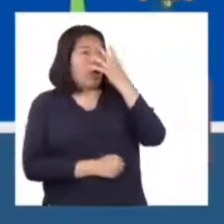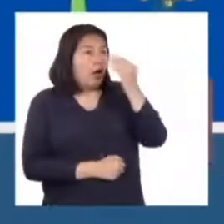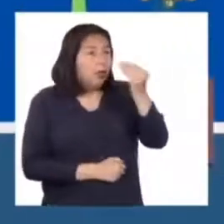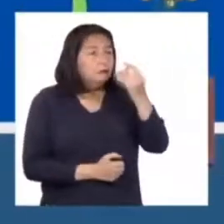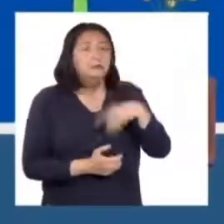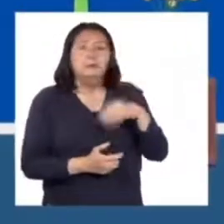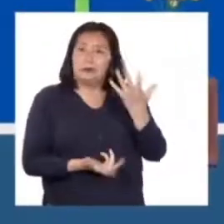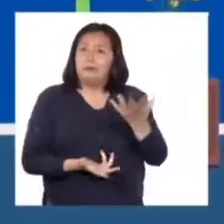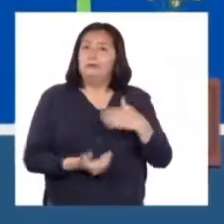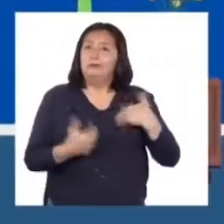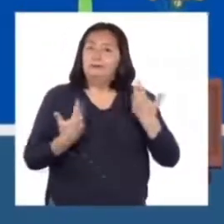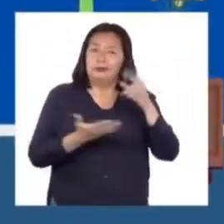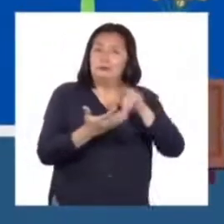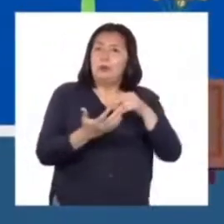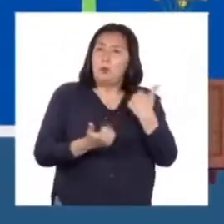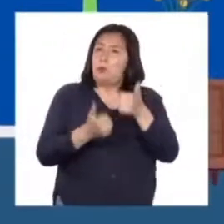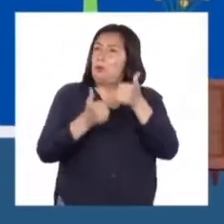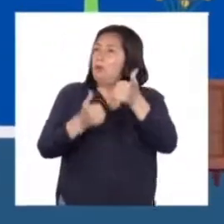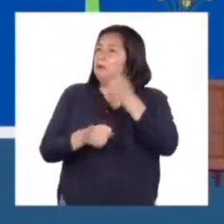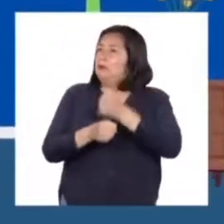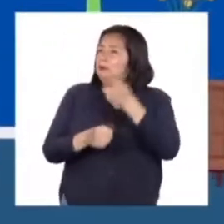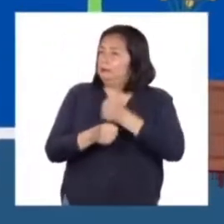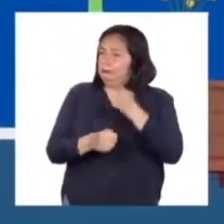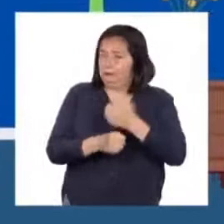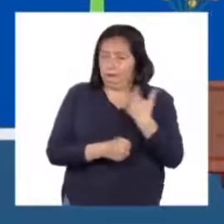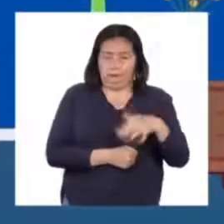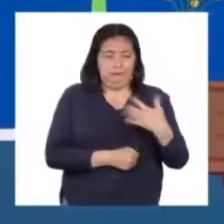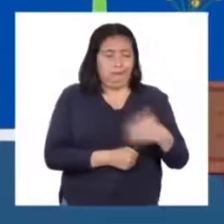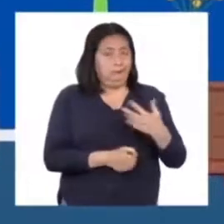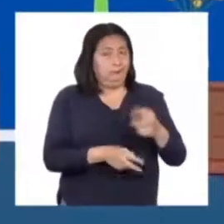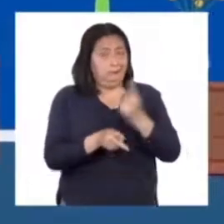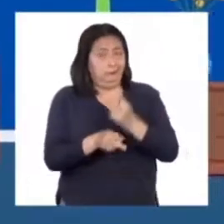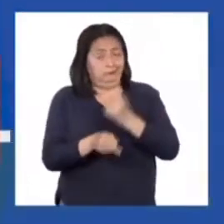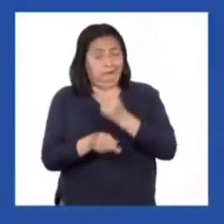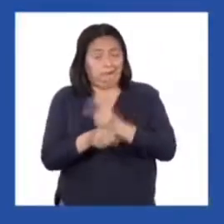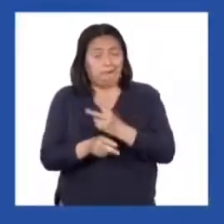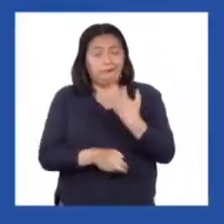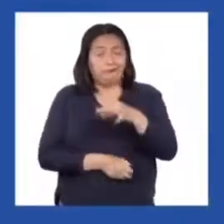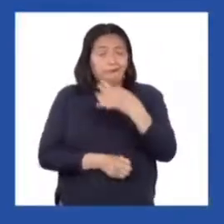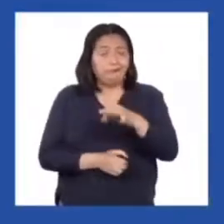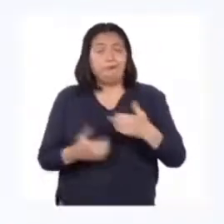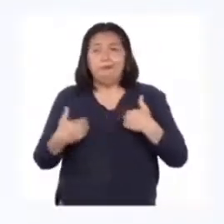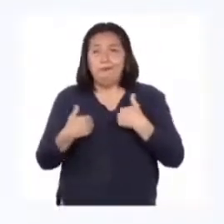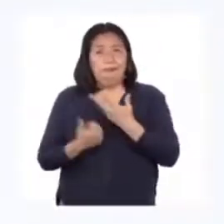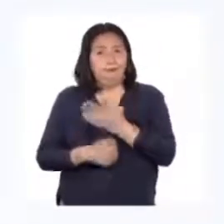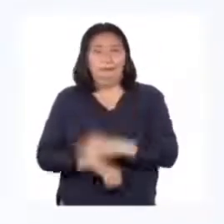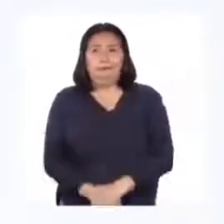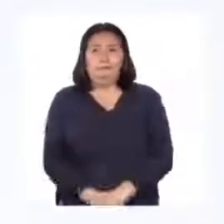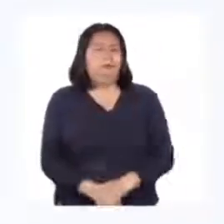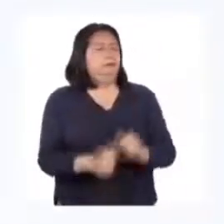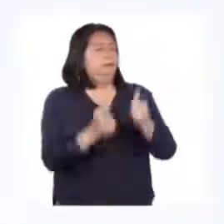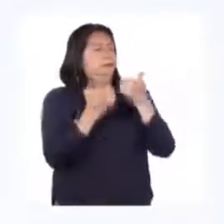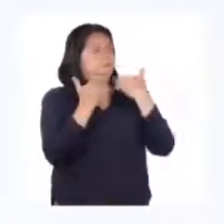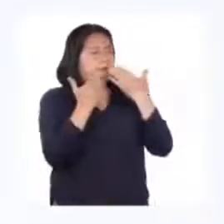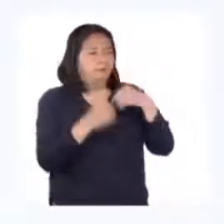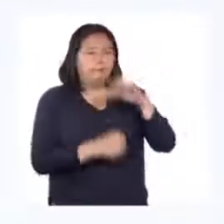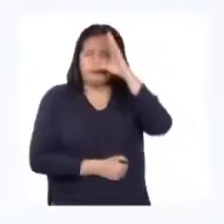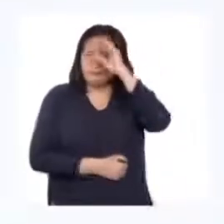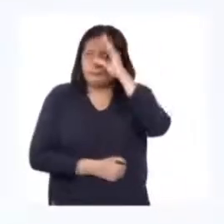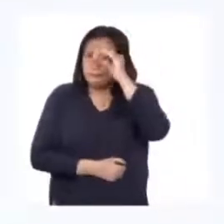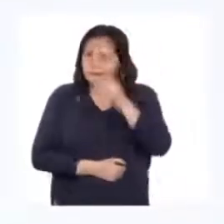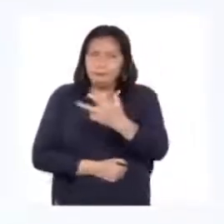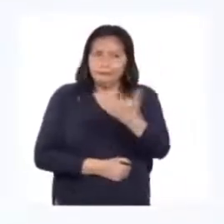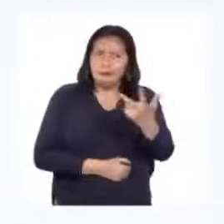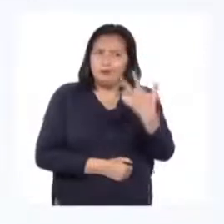leer. ¡Gran trabajo! Cuidemos siempre a nuestros animales. Muchas gracias, chicos. Han hecho